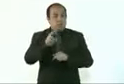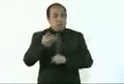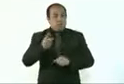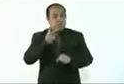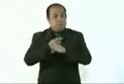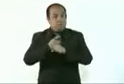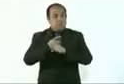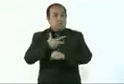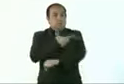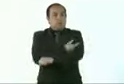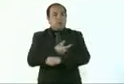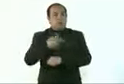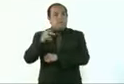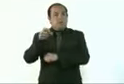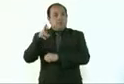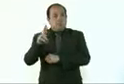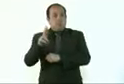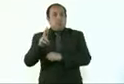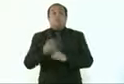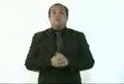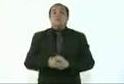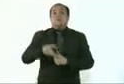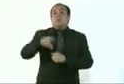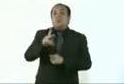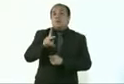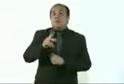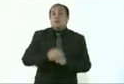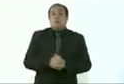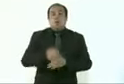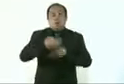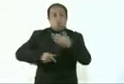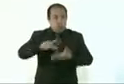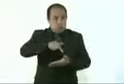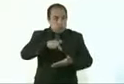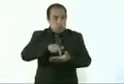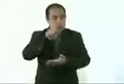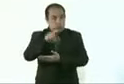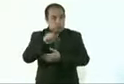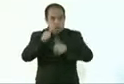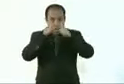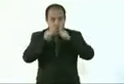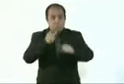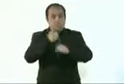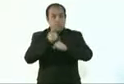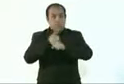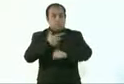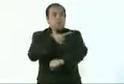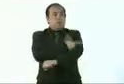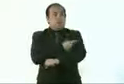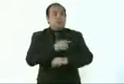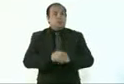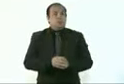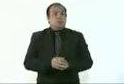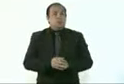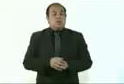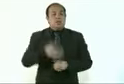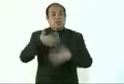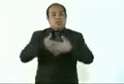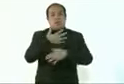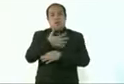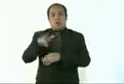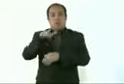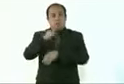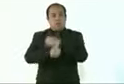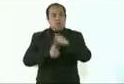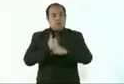primera dosis de Pfizer en este grupo de edad. Sin embargo, en todas estas sedes también hay atención de primeras dosis de 15 a 17